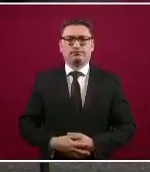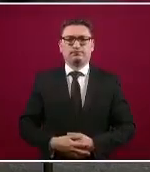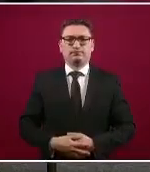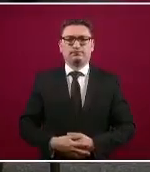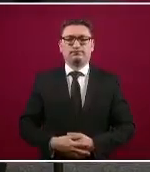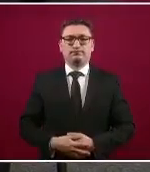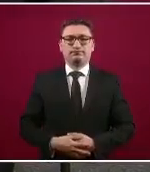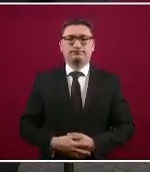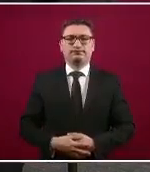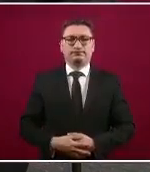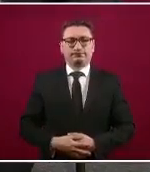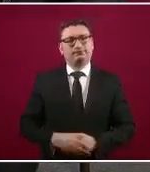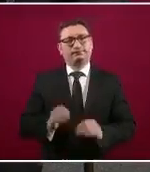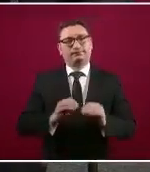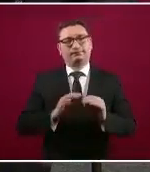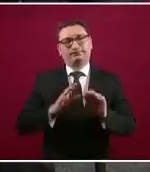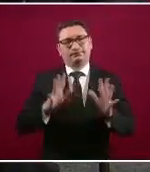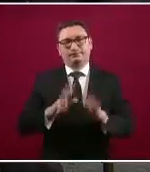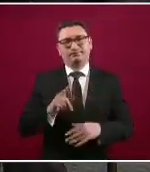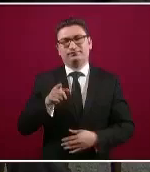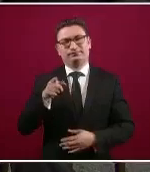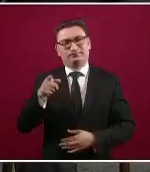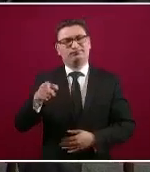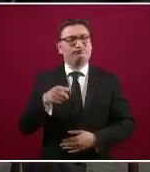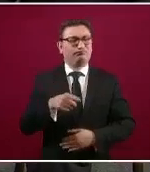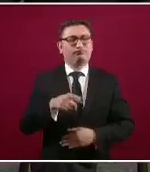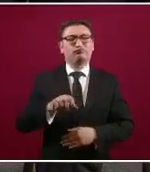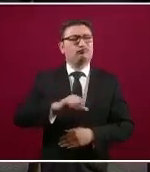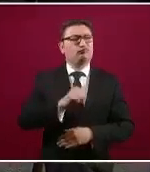es producto de una traición, de un engaño,